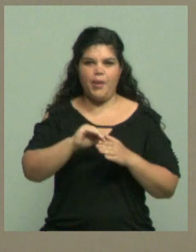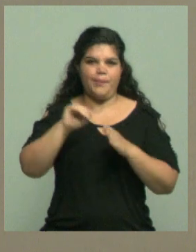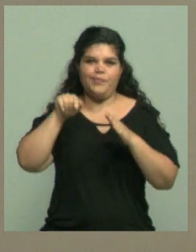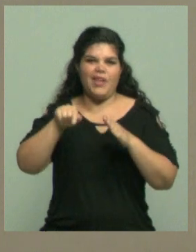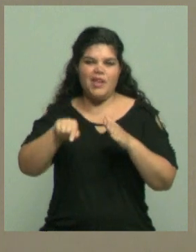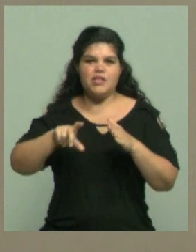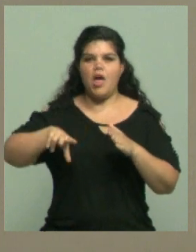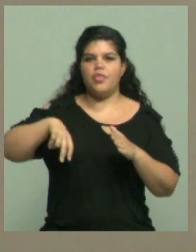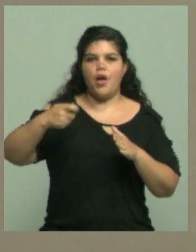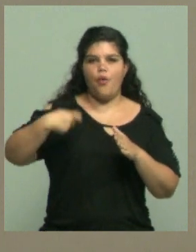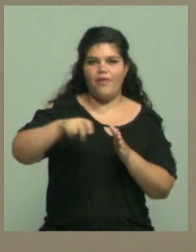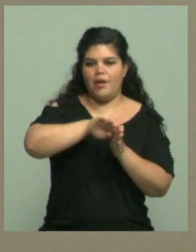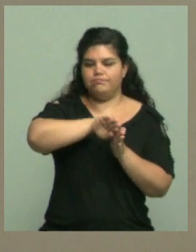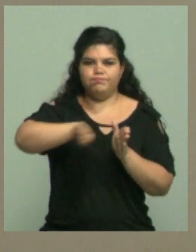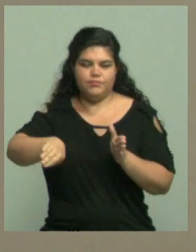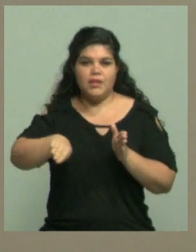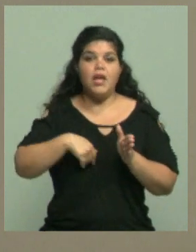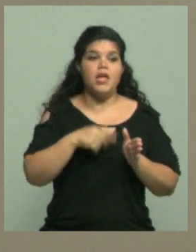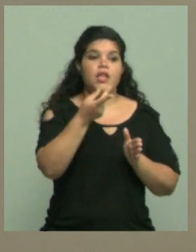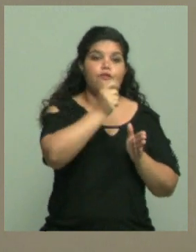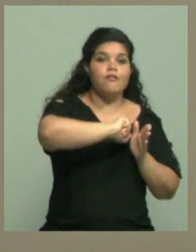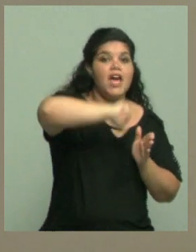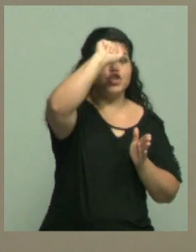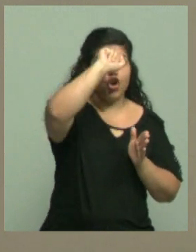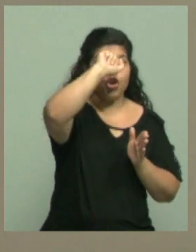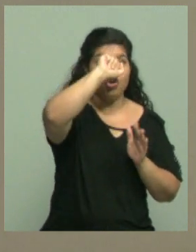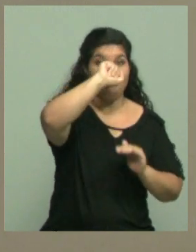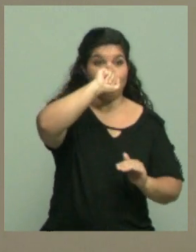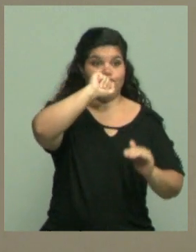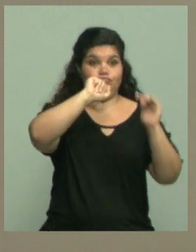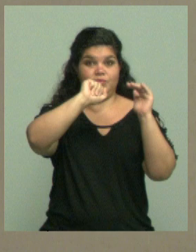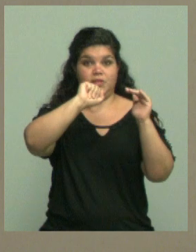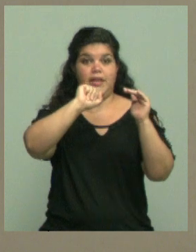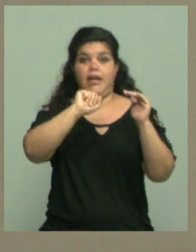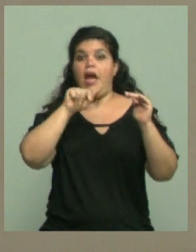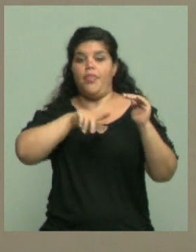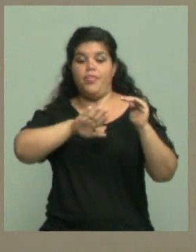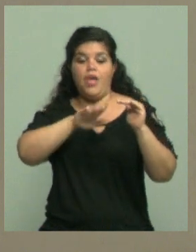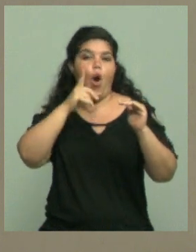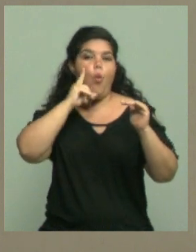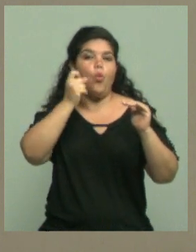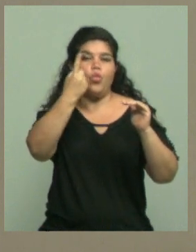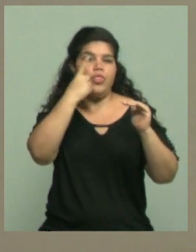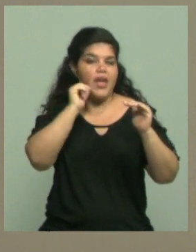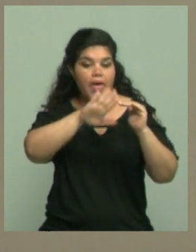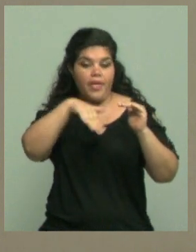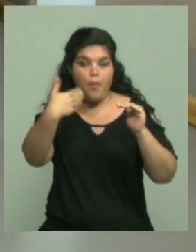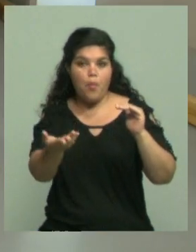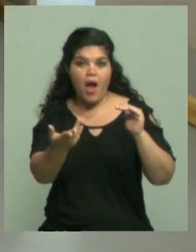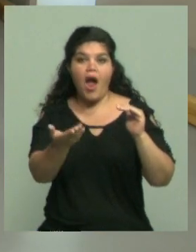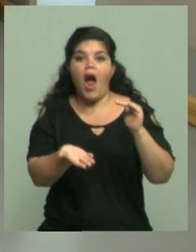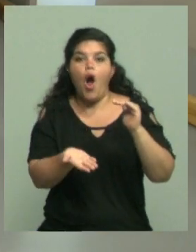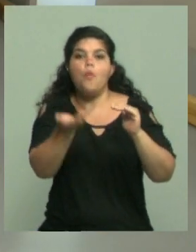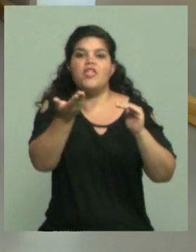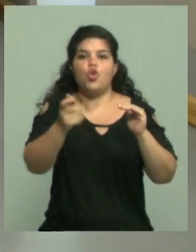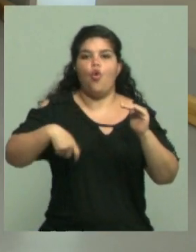inflación, inmediatamente el otro día tenemos el dato del aumento para jubilados. Exactamente. Muchos entienden que es positivo, pero